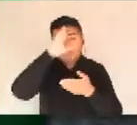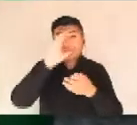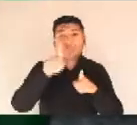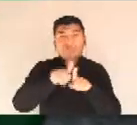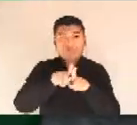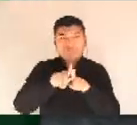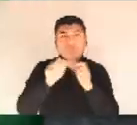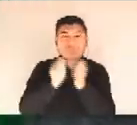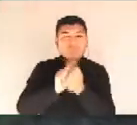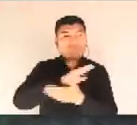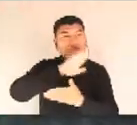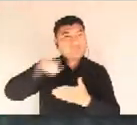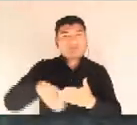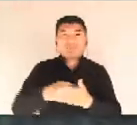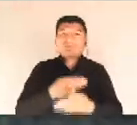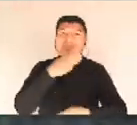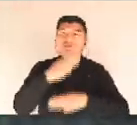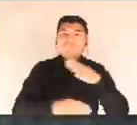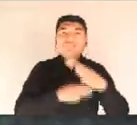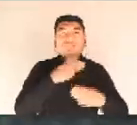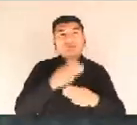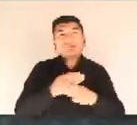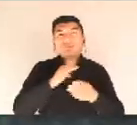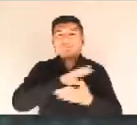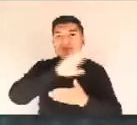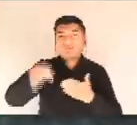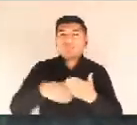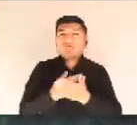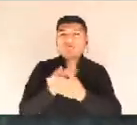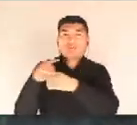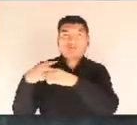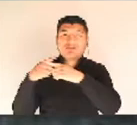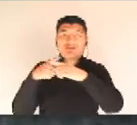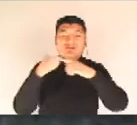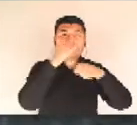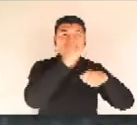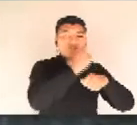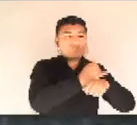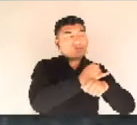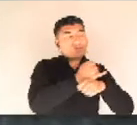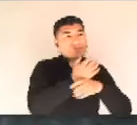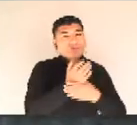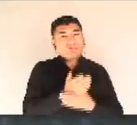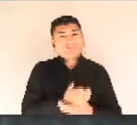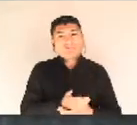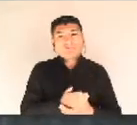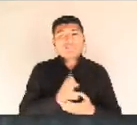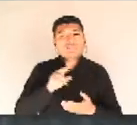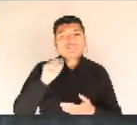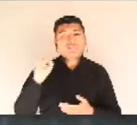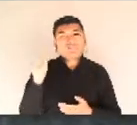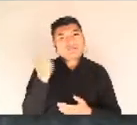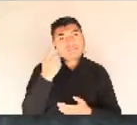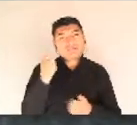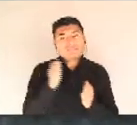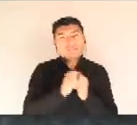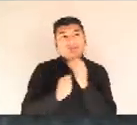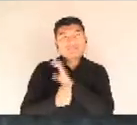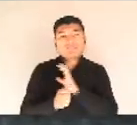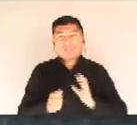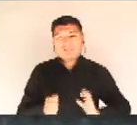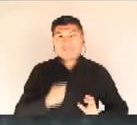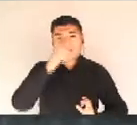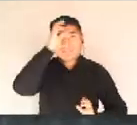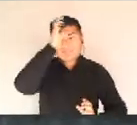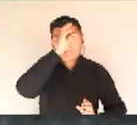pues con todo el mundo con todas las diócesis con todas las iglesias no solo con los cristianos